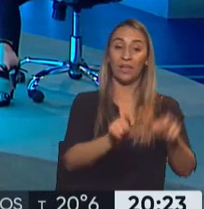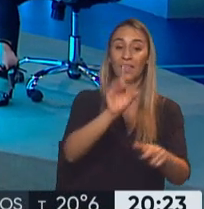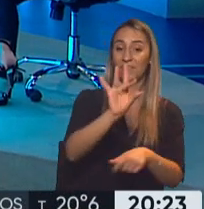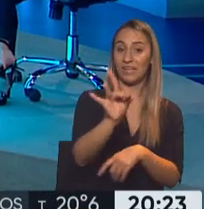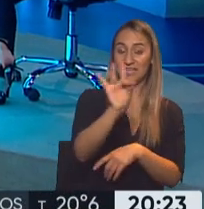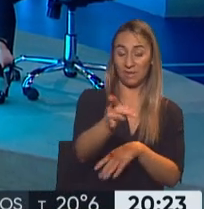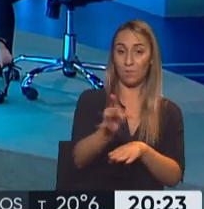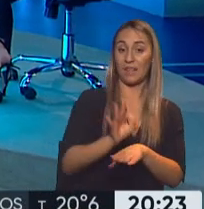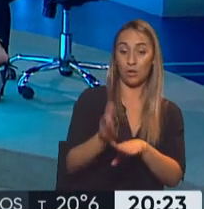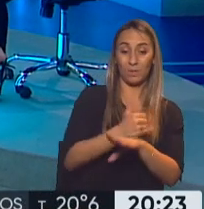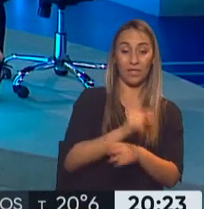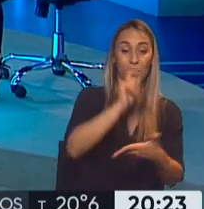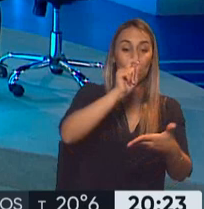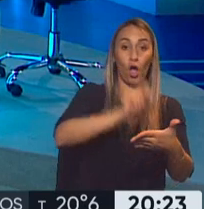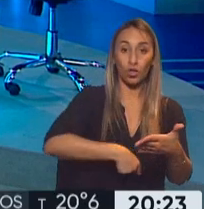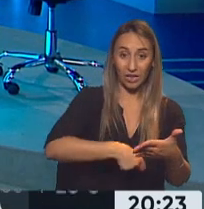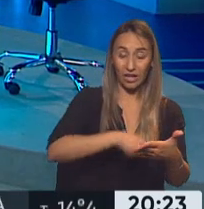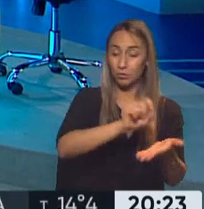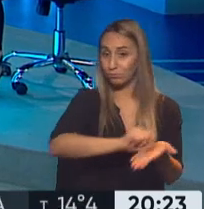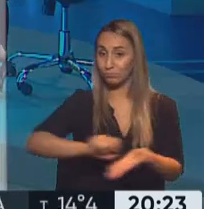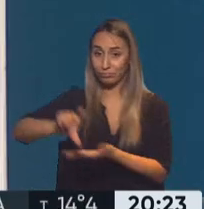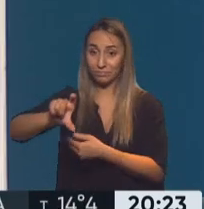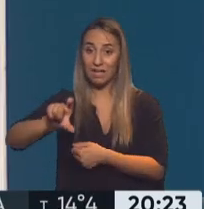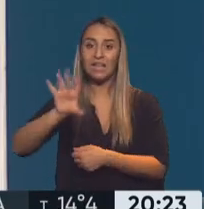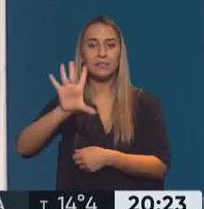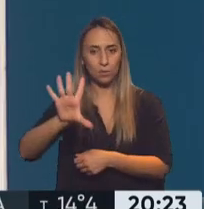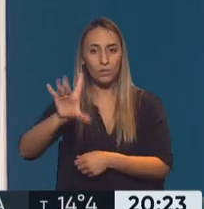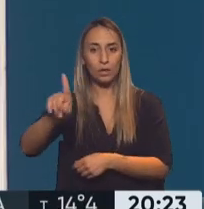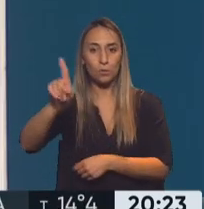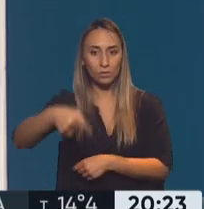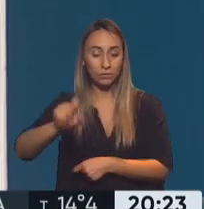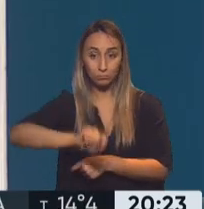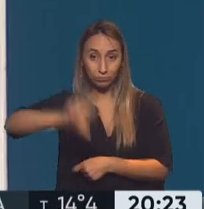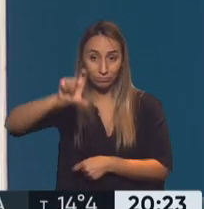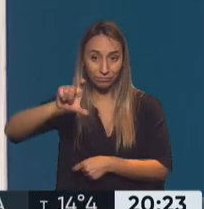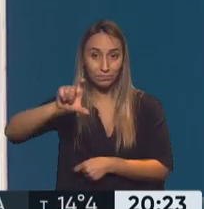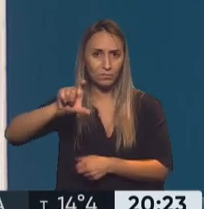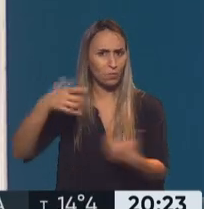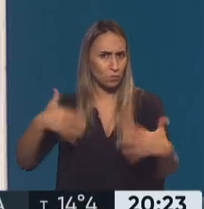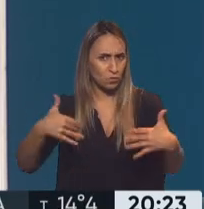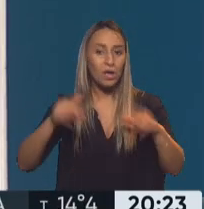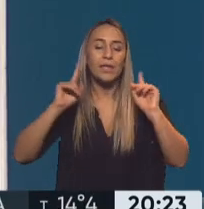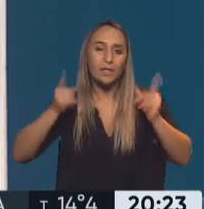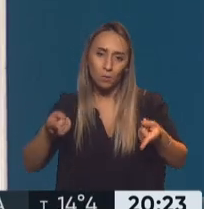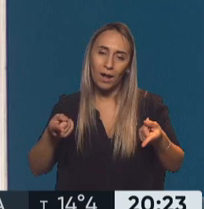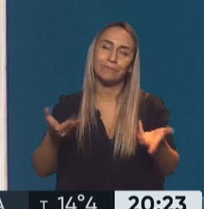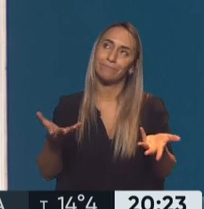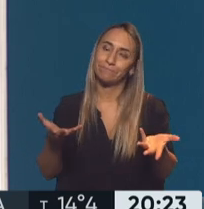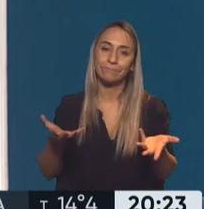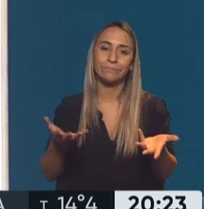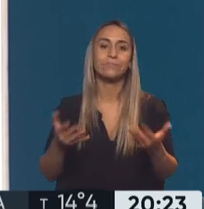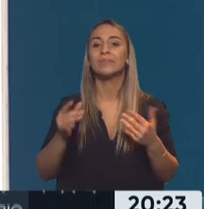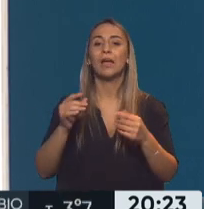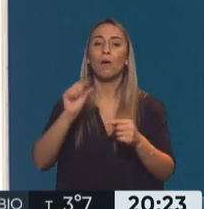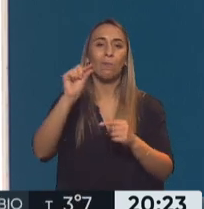ahora 42 por ciento sionismo respondería es un 51 por muchísimo claro sí sí están igualmente si quieres un poco al menos un pulseo